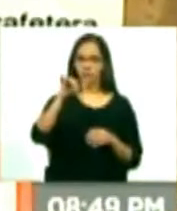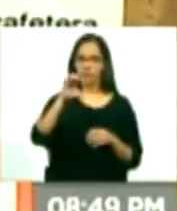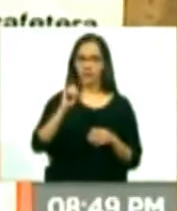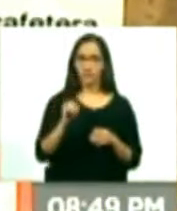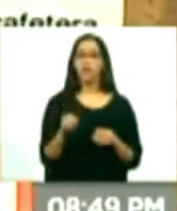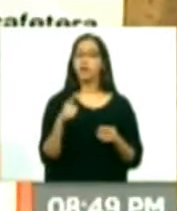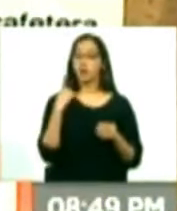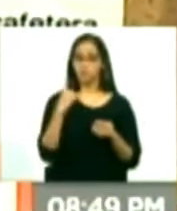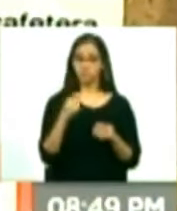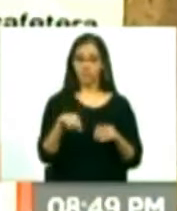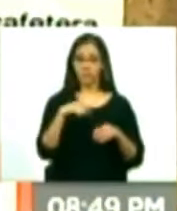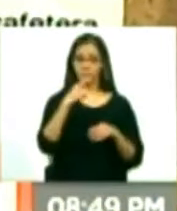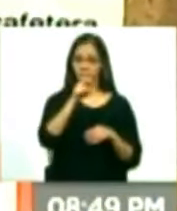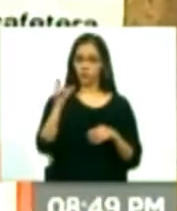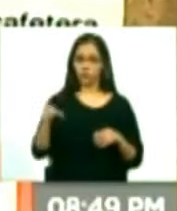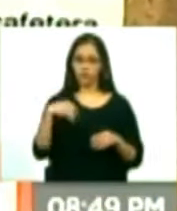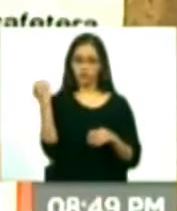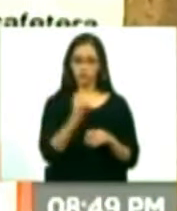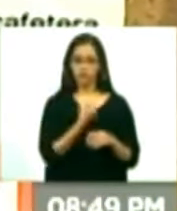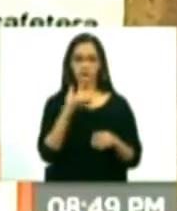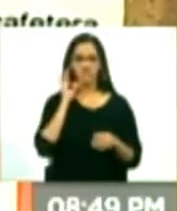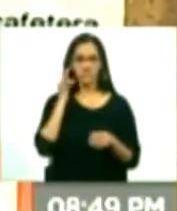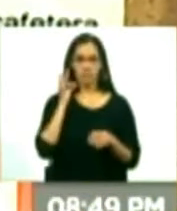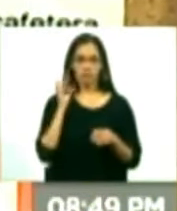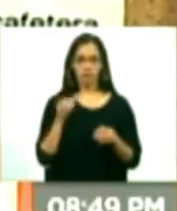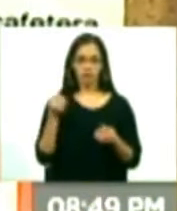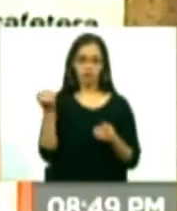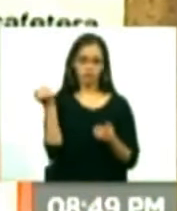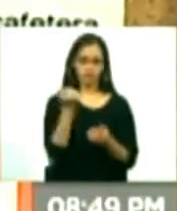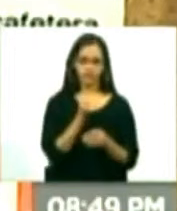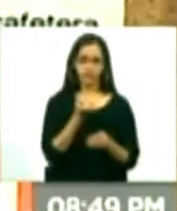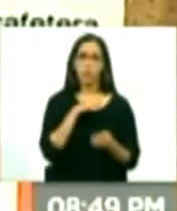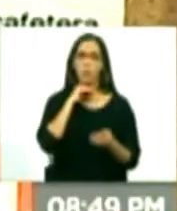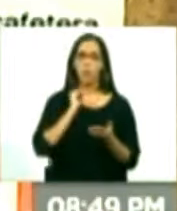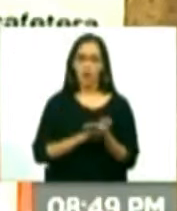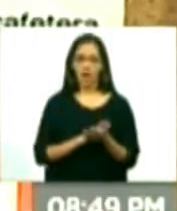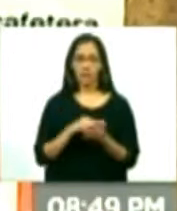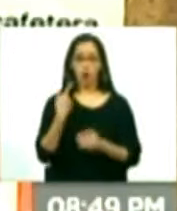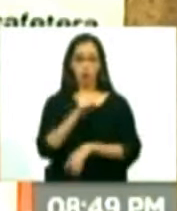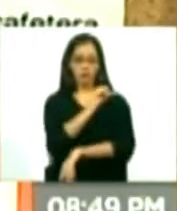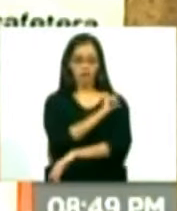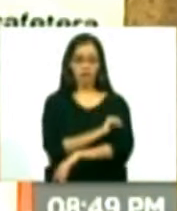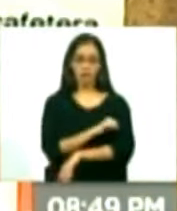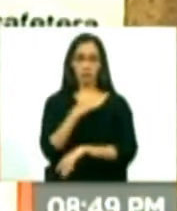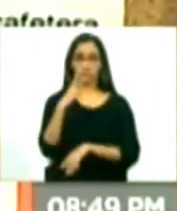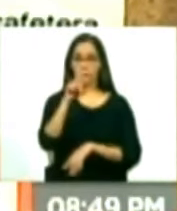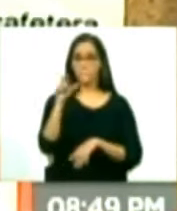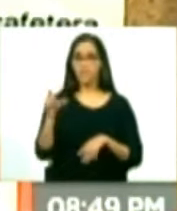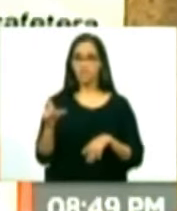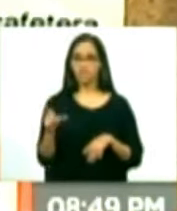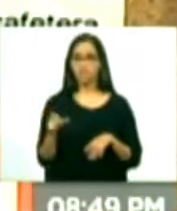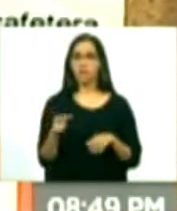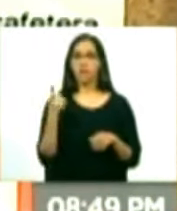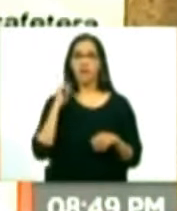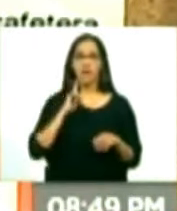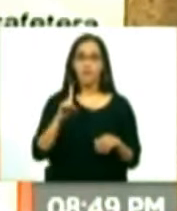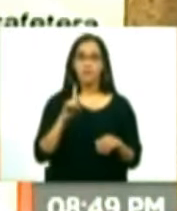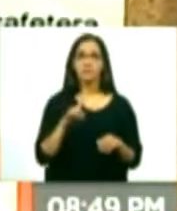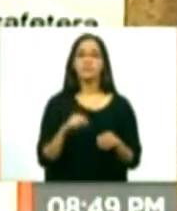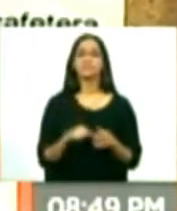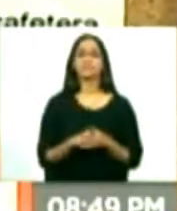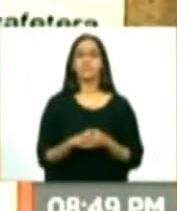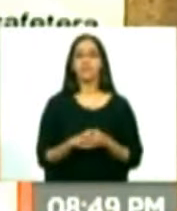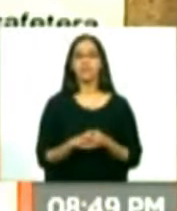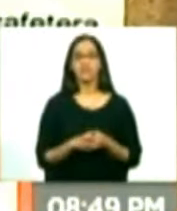del municipio de Betania y 3 más resultaron heridas. Otras 2 personas habrían sido asesinadas